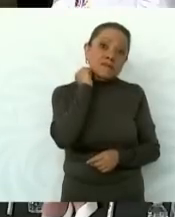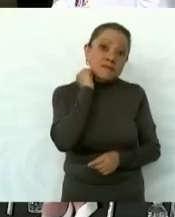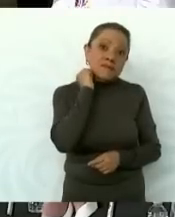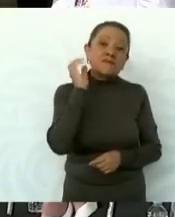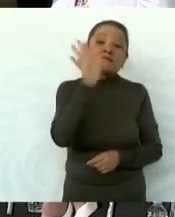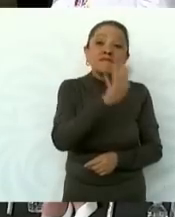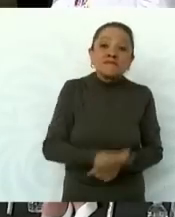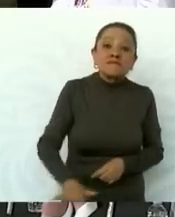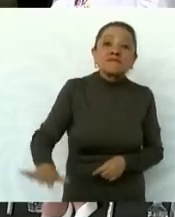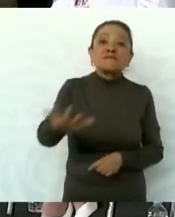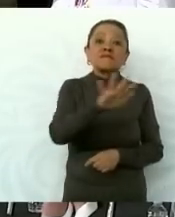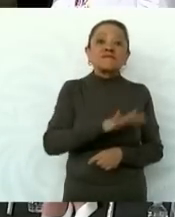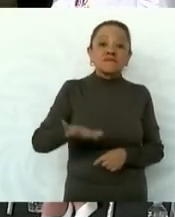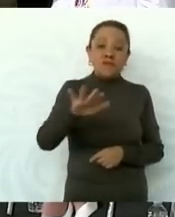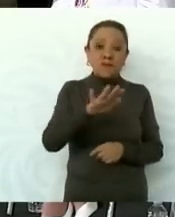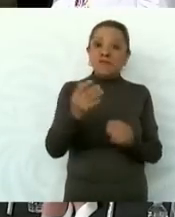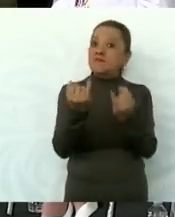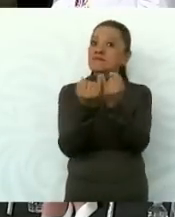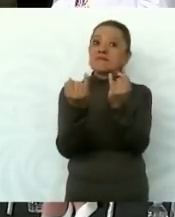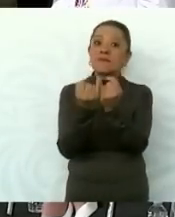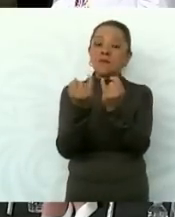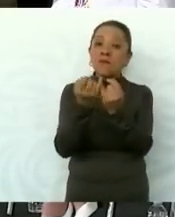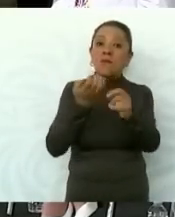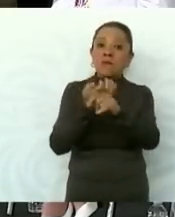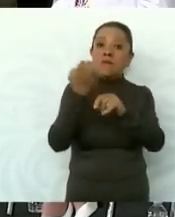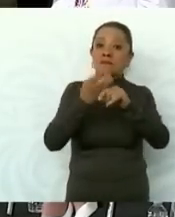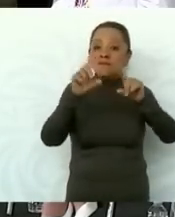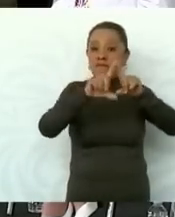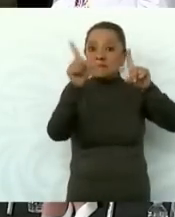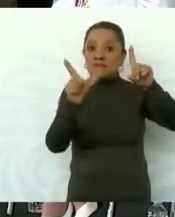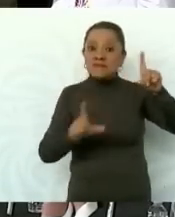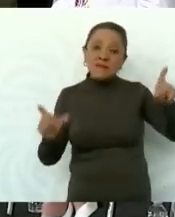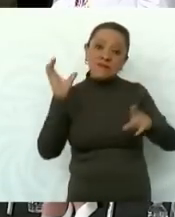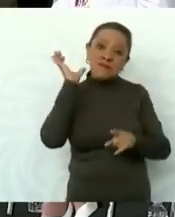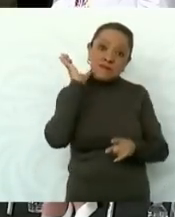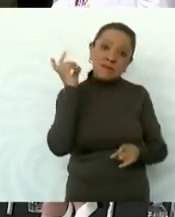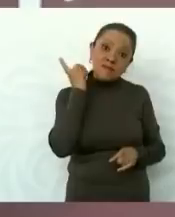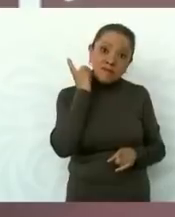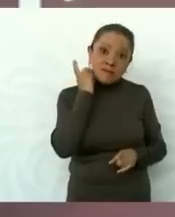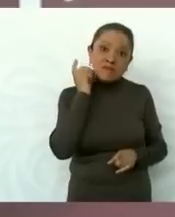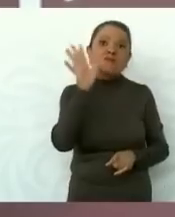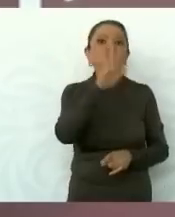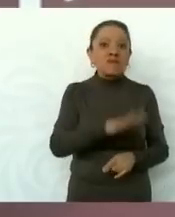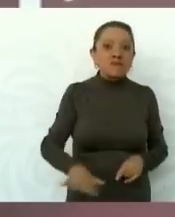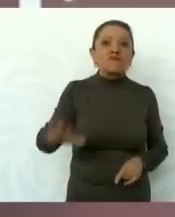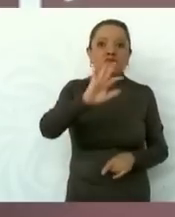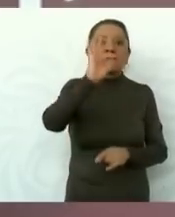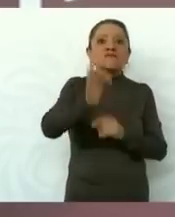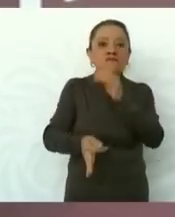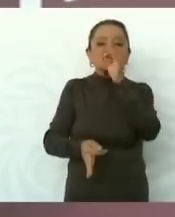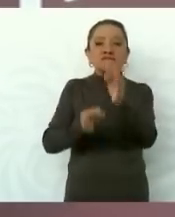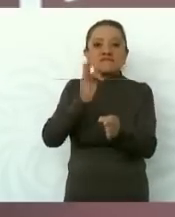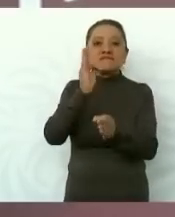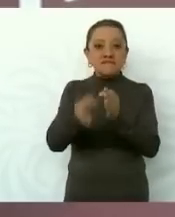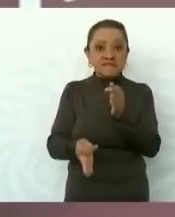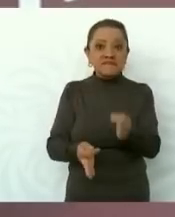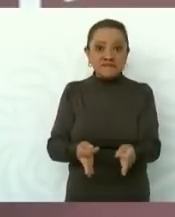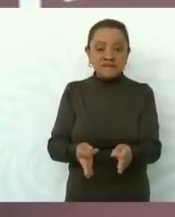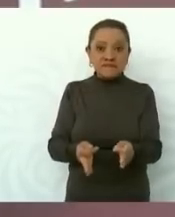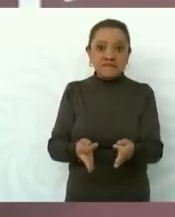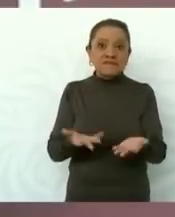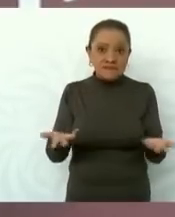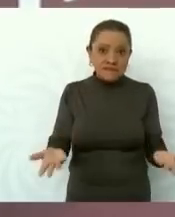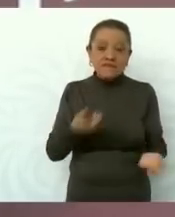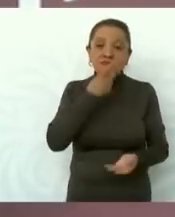congresos estatales. ¿Y qué querían? ¿Que echáramos atrás esa reforma? Pues no. Dijimos: con el pueblo todo, sin